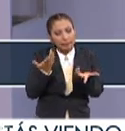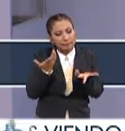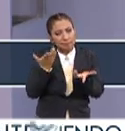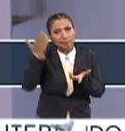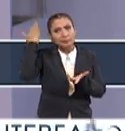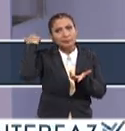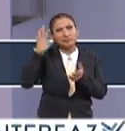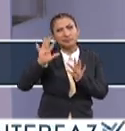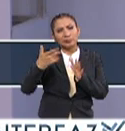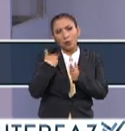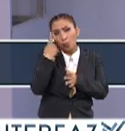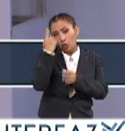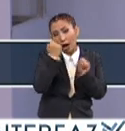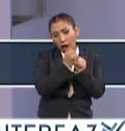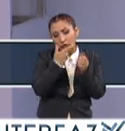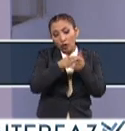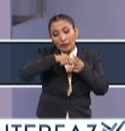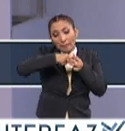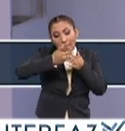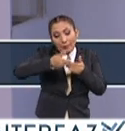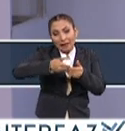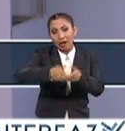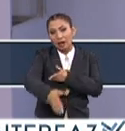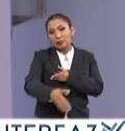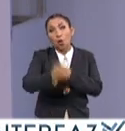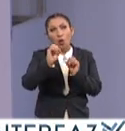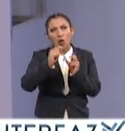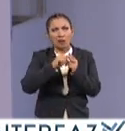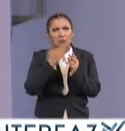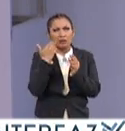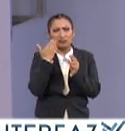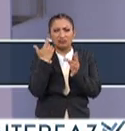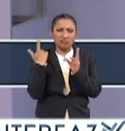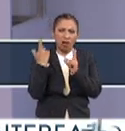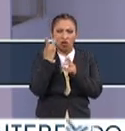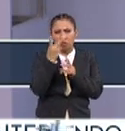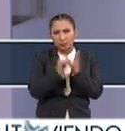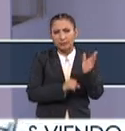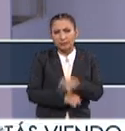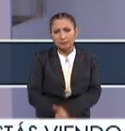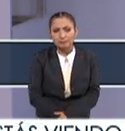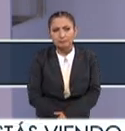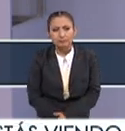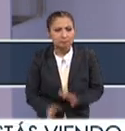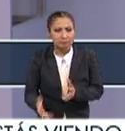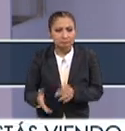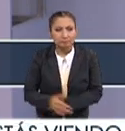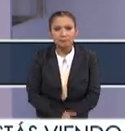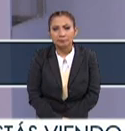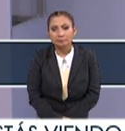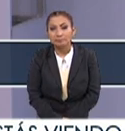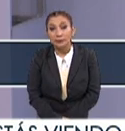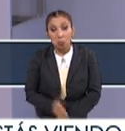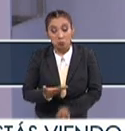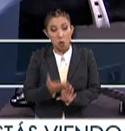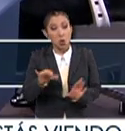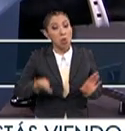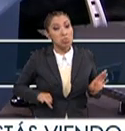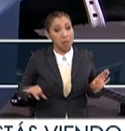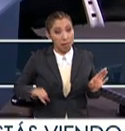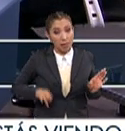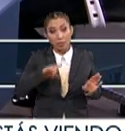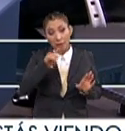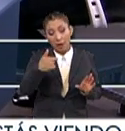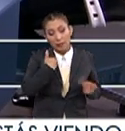planteó hace poco más de un año y se va a iniciar, o se inició hace unos 2 meses, más o menos. Sí. Pues sería muy interesante